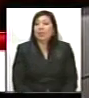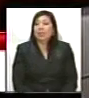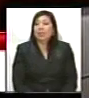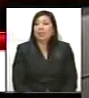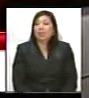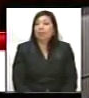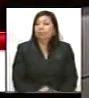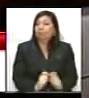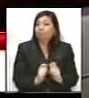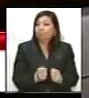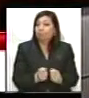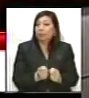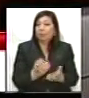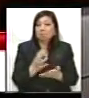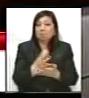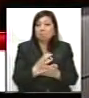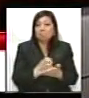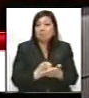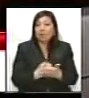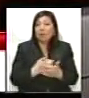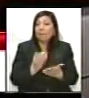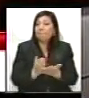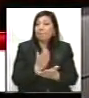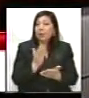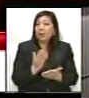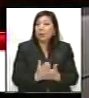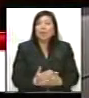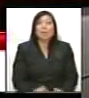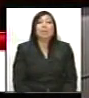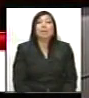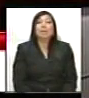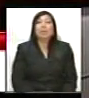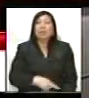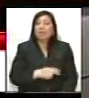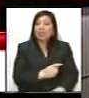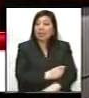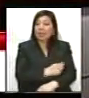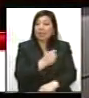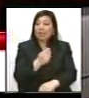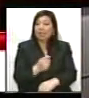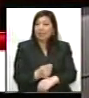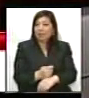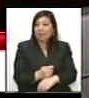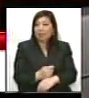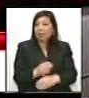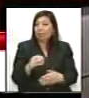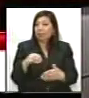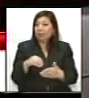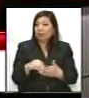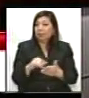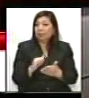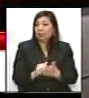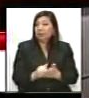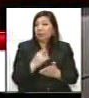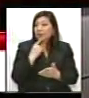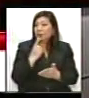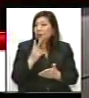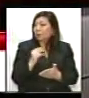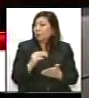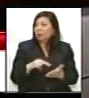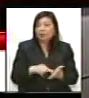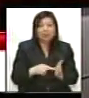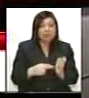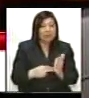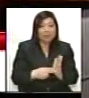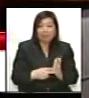destinada a reducir el problema hídrico de la región tacna si bien la propuesta es declarativa y no implica